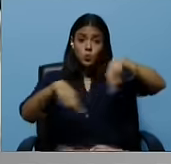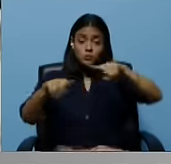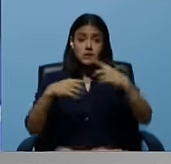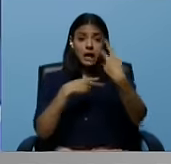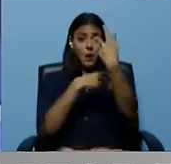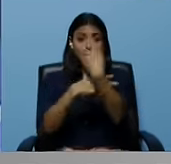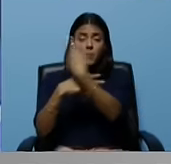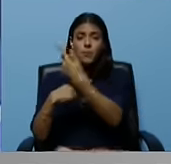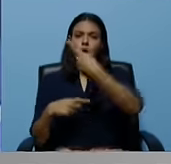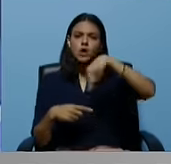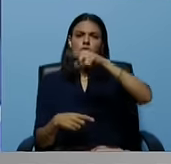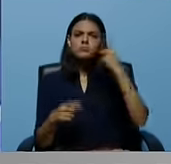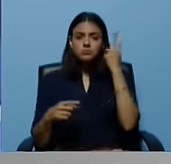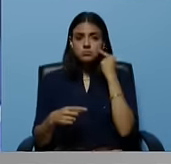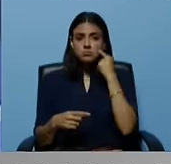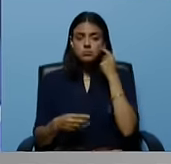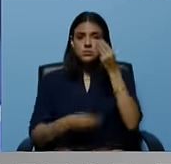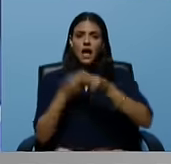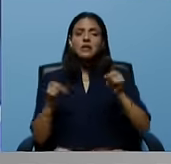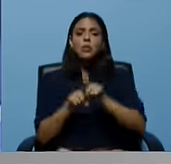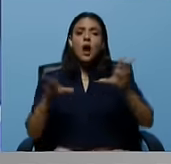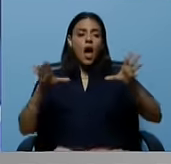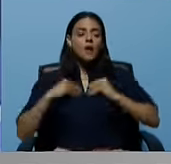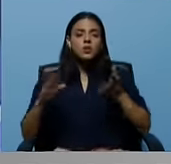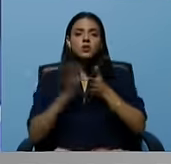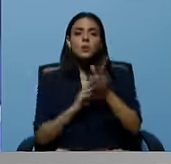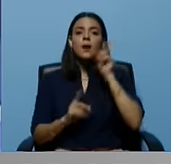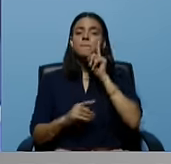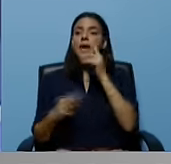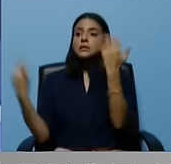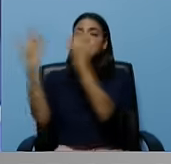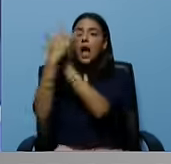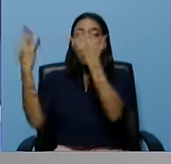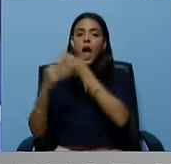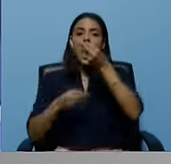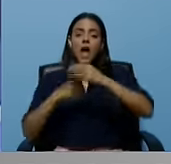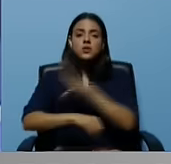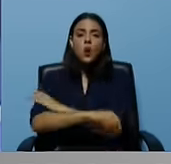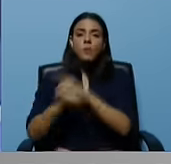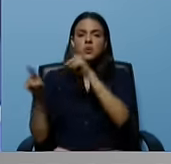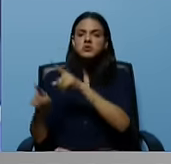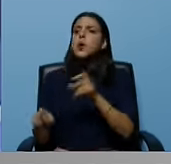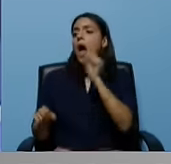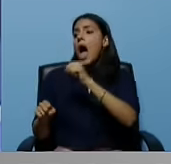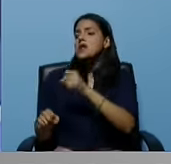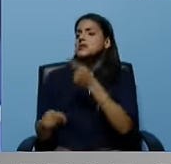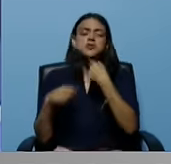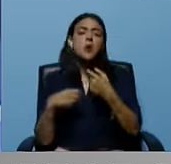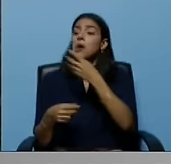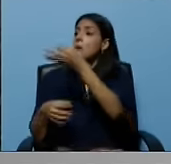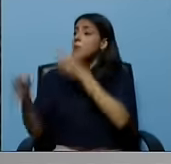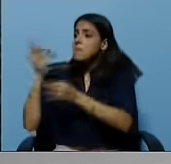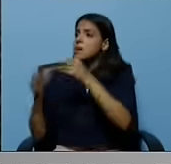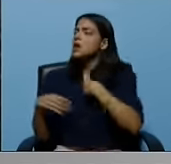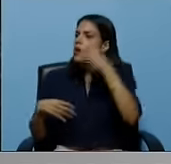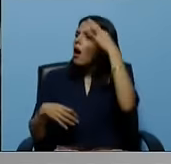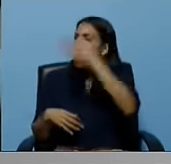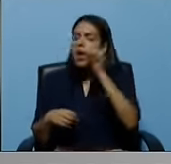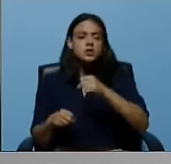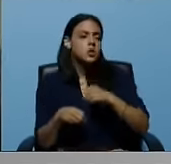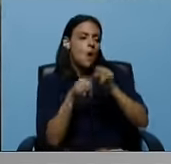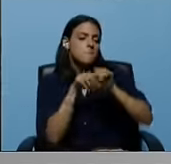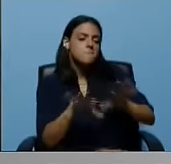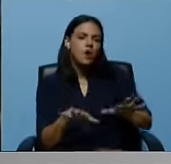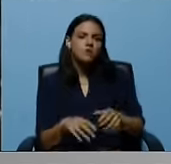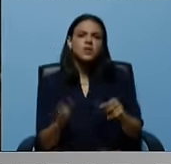han acostumbrado a aceptar las mentiras de los opositores y los derechistas venezolanos como si fueran verdad sin hacerle una contrapregunta.